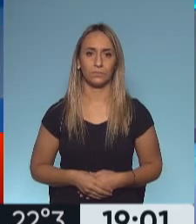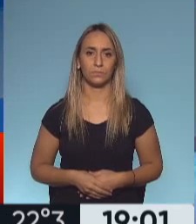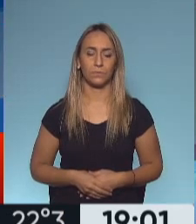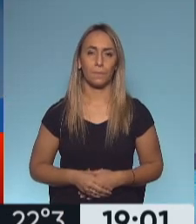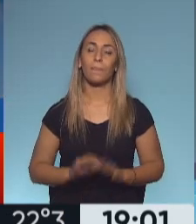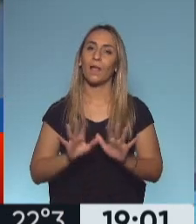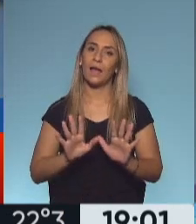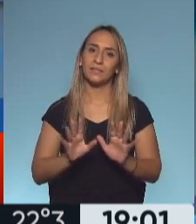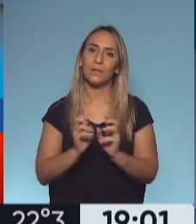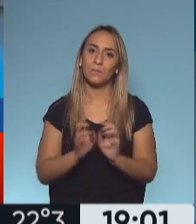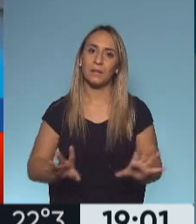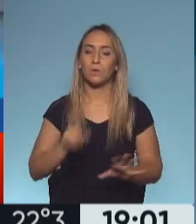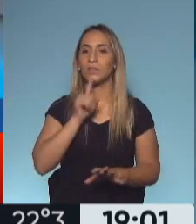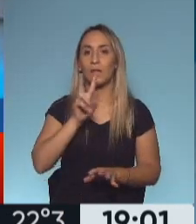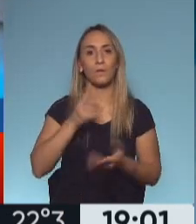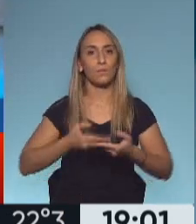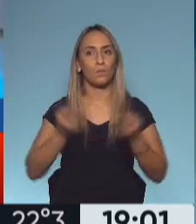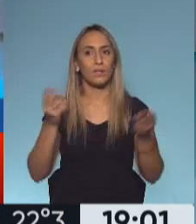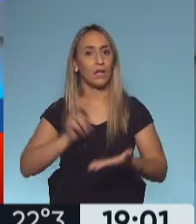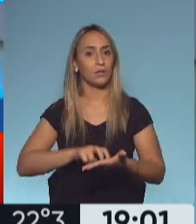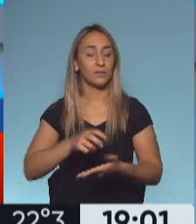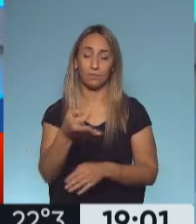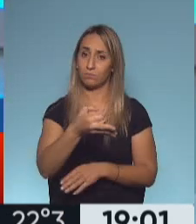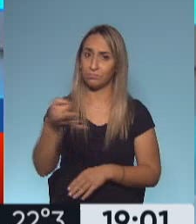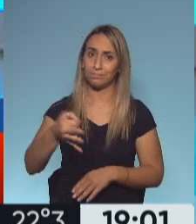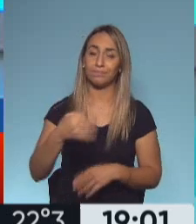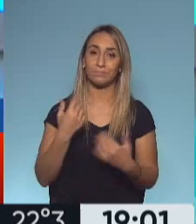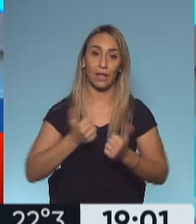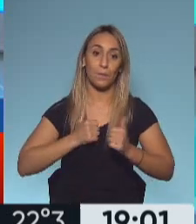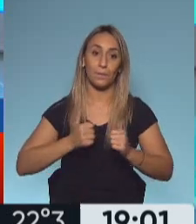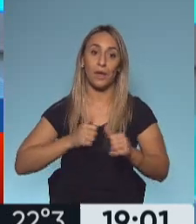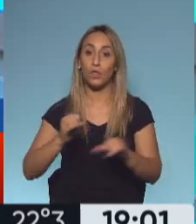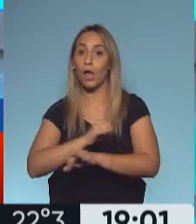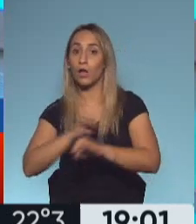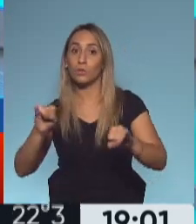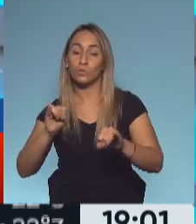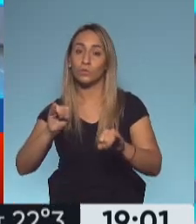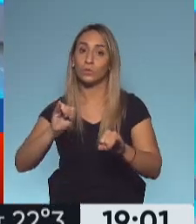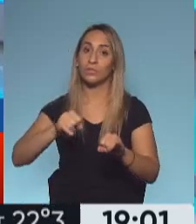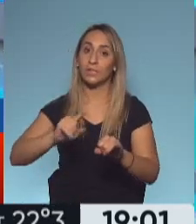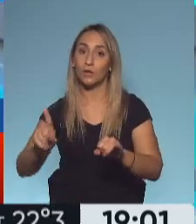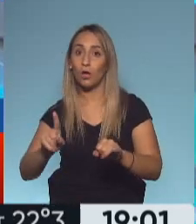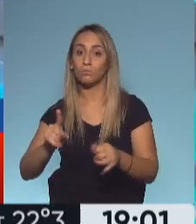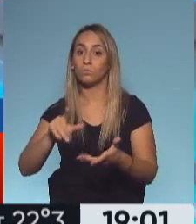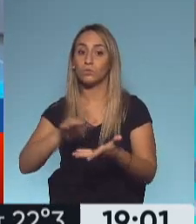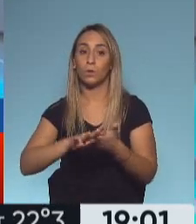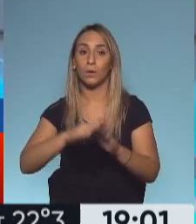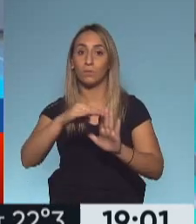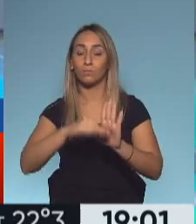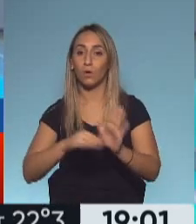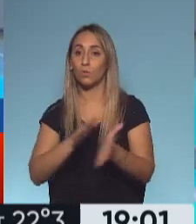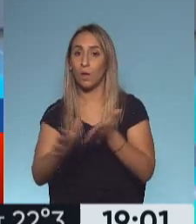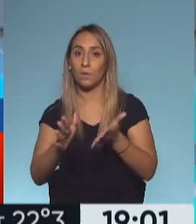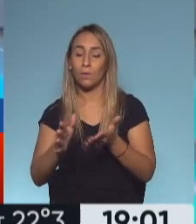Y así comenzamos Televisión Pública Noticias, es cierto, a la espera de anuncios sobre nuevas restricciones. Feli, buenas tardes. Buenas tardes, ¿cómo estás, Ariel? Buenas